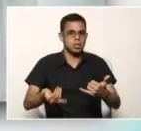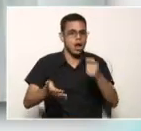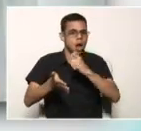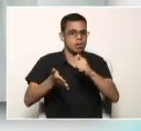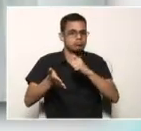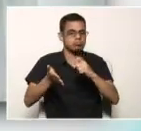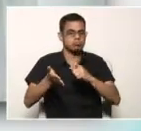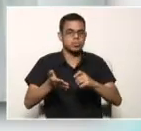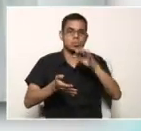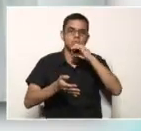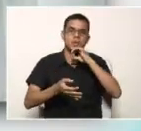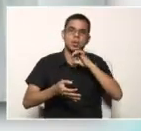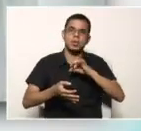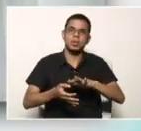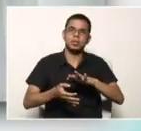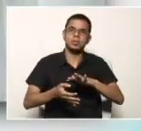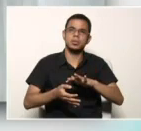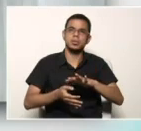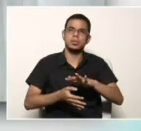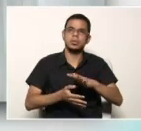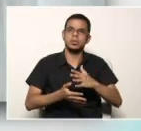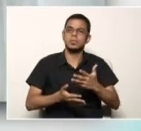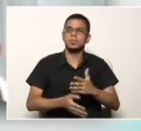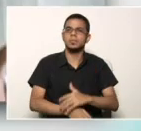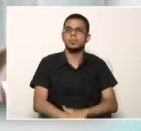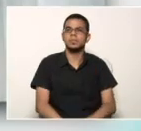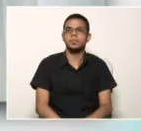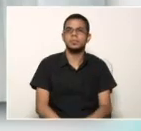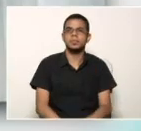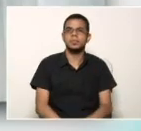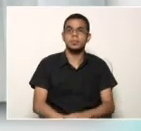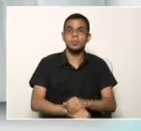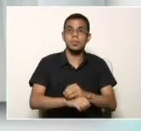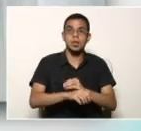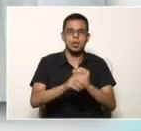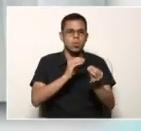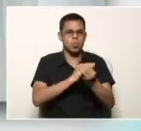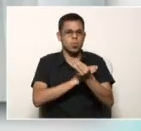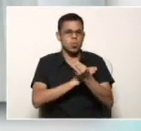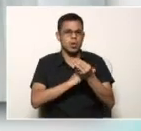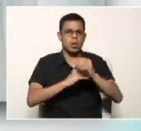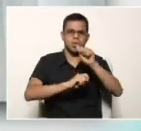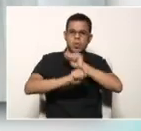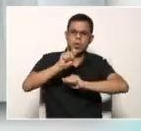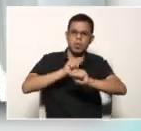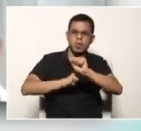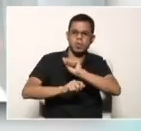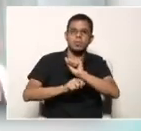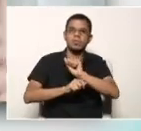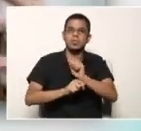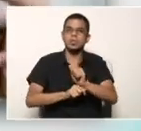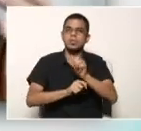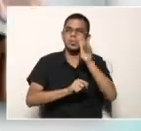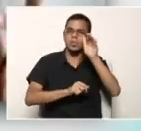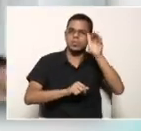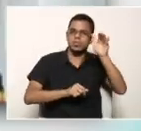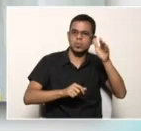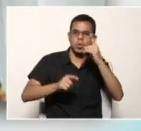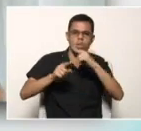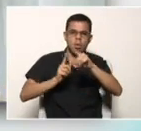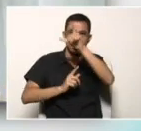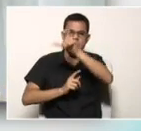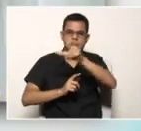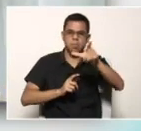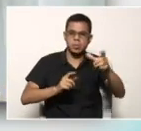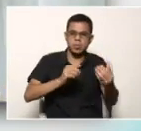esa fortaleza de ser necesario protegernos del futuro de intenciones similares,